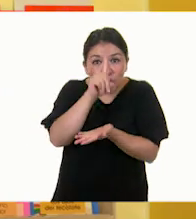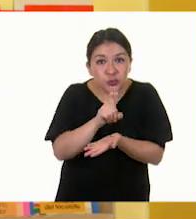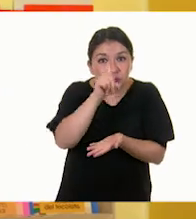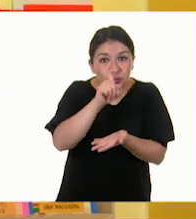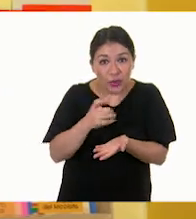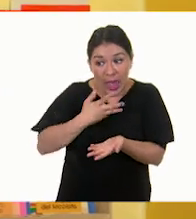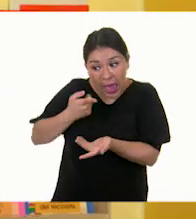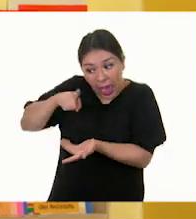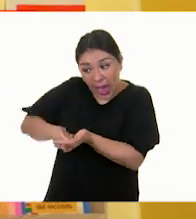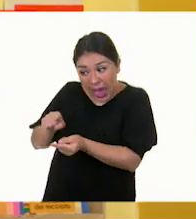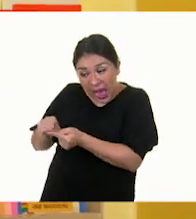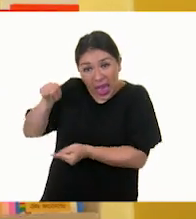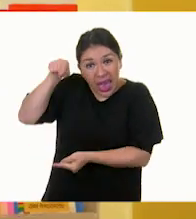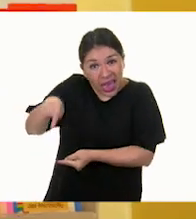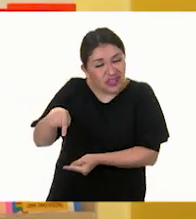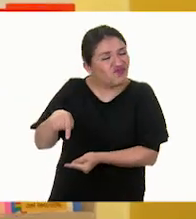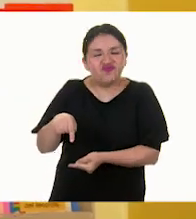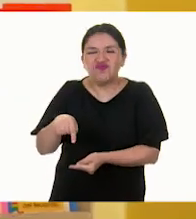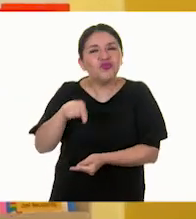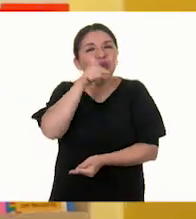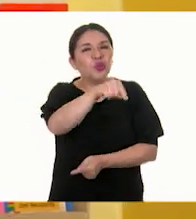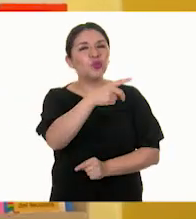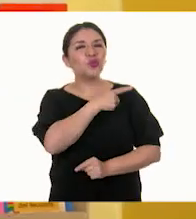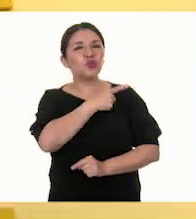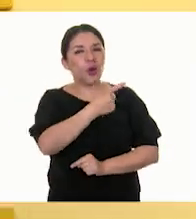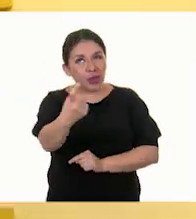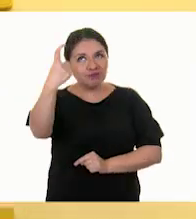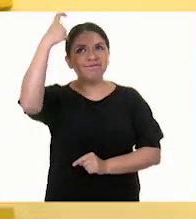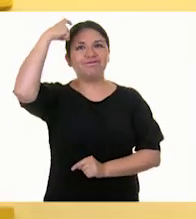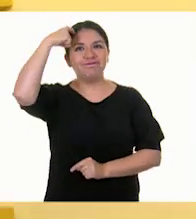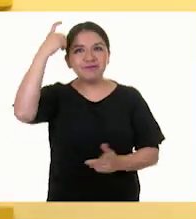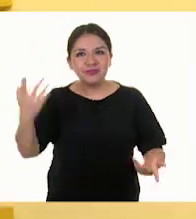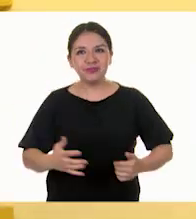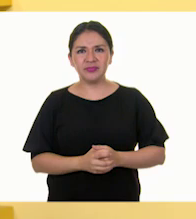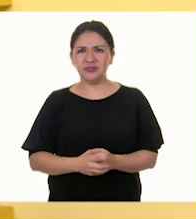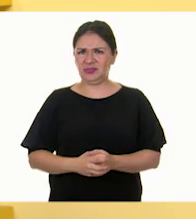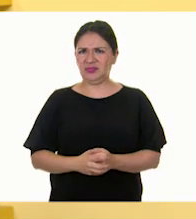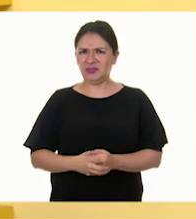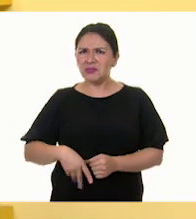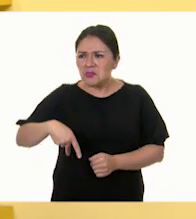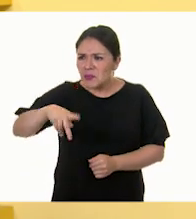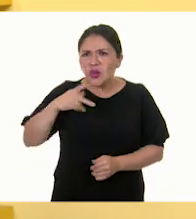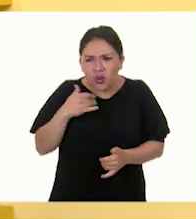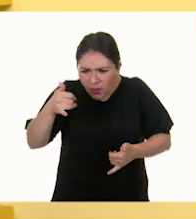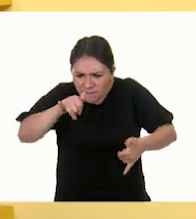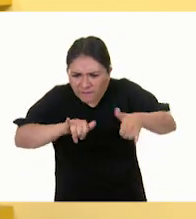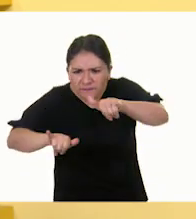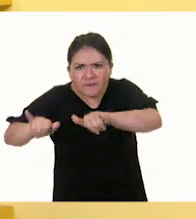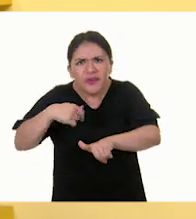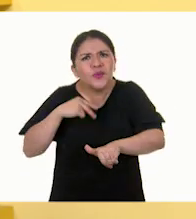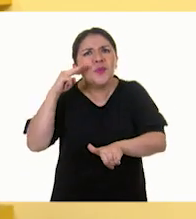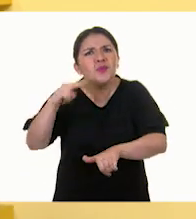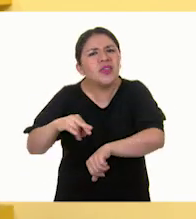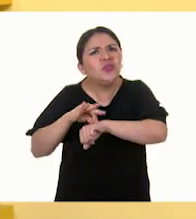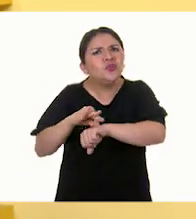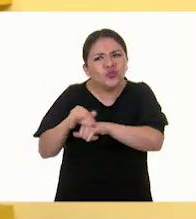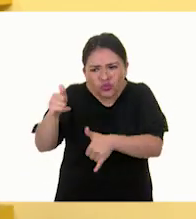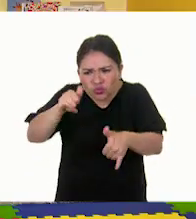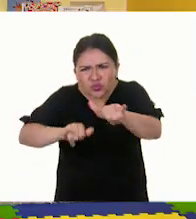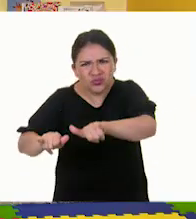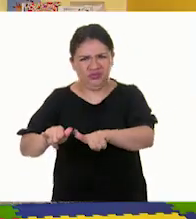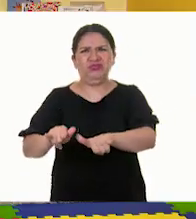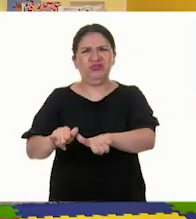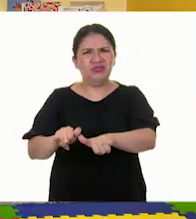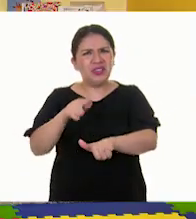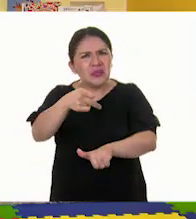encuentras en un frasquito. La fórmula está en ti. Pero nosotras pusimos los ingredientes ahí. ¿Cómo